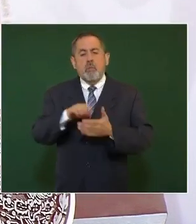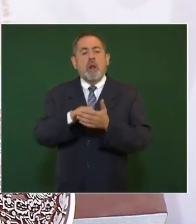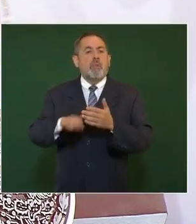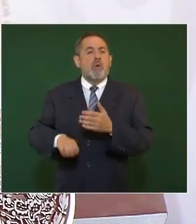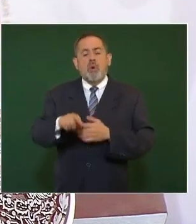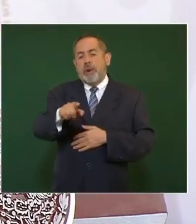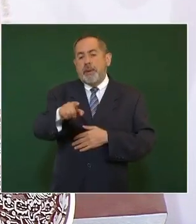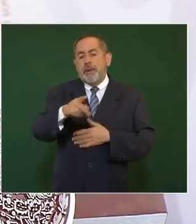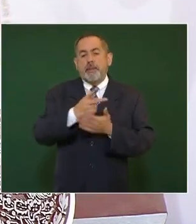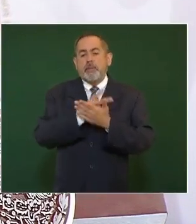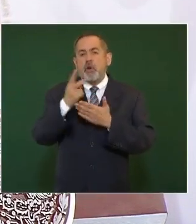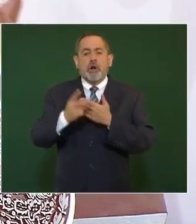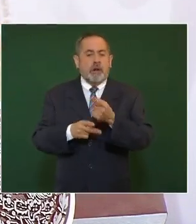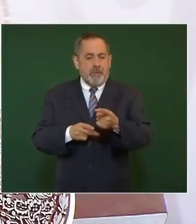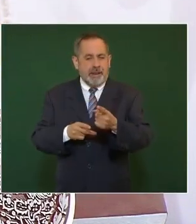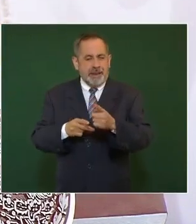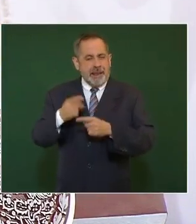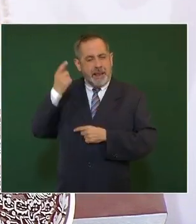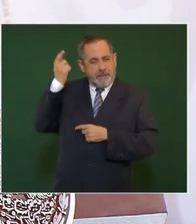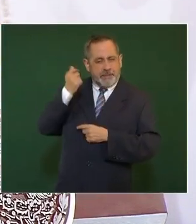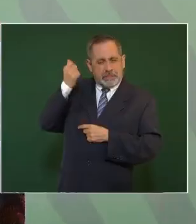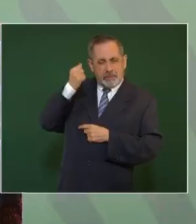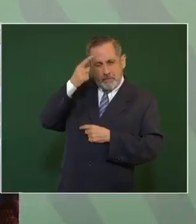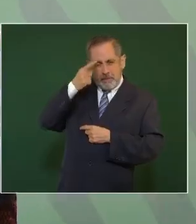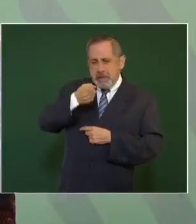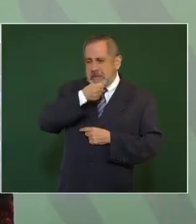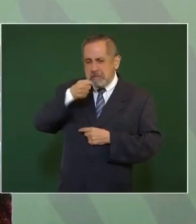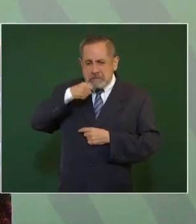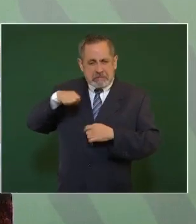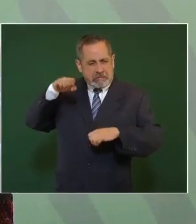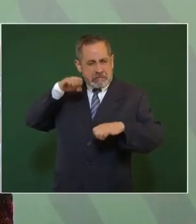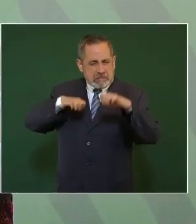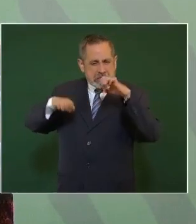programa de la pensión para adultos mayores,